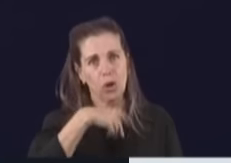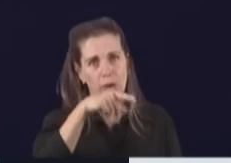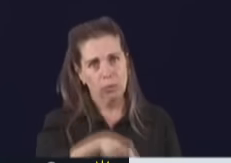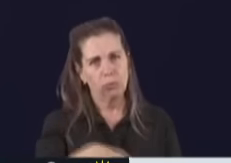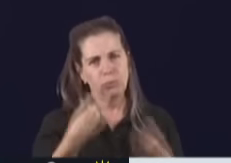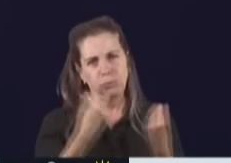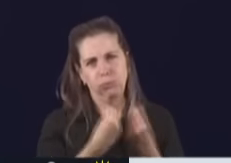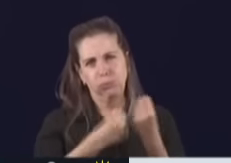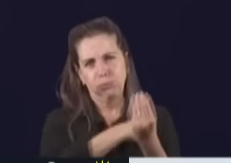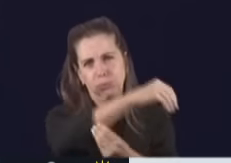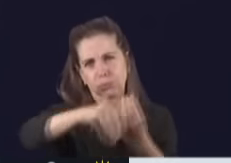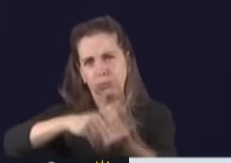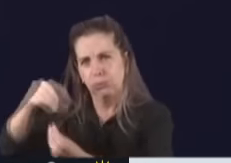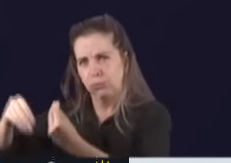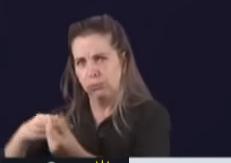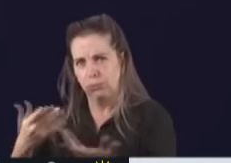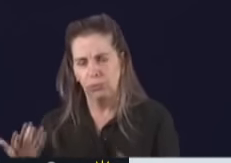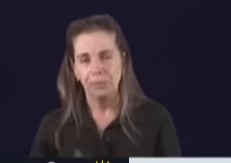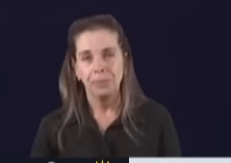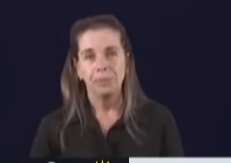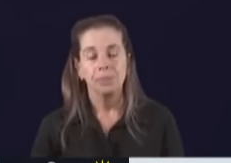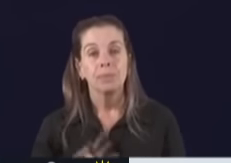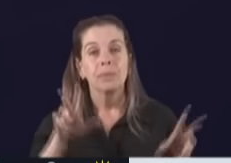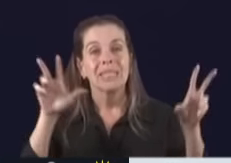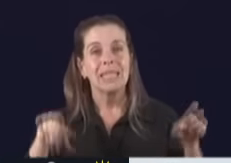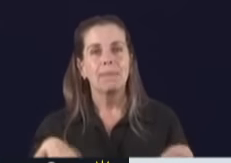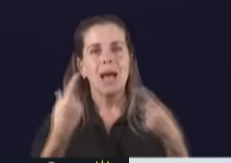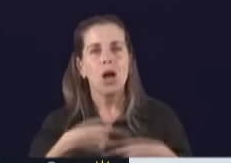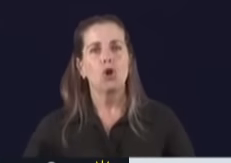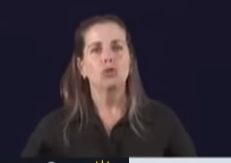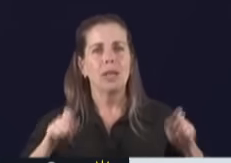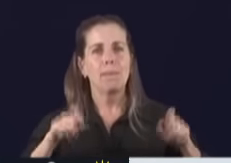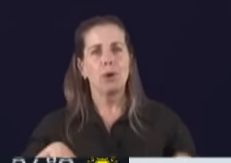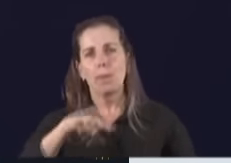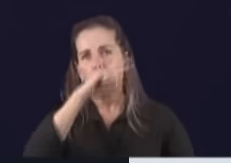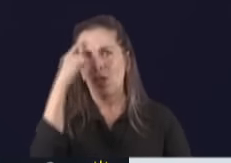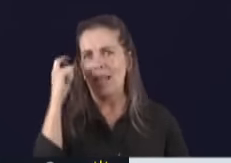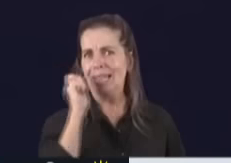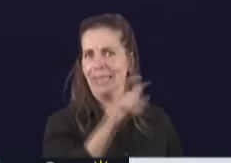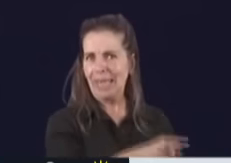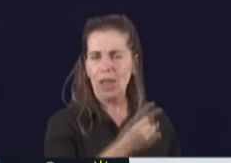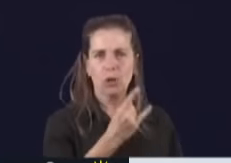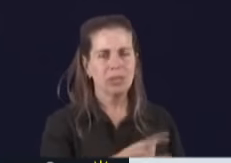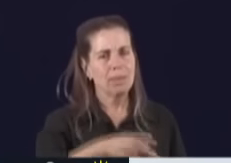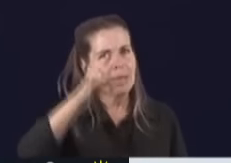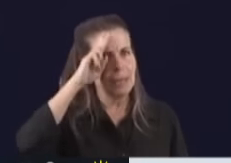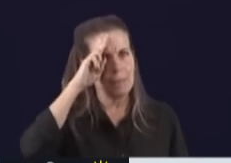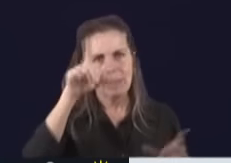365.961 familias. En materia de bienes del Estado, cumpliendo la ley y respetando la normativa urbana, el Estado deja